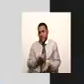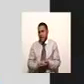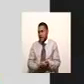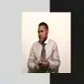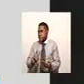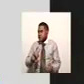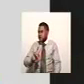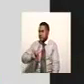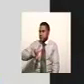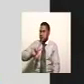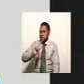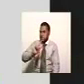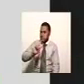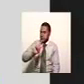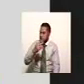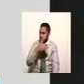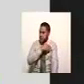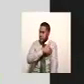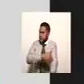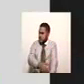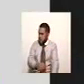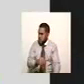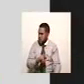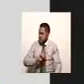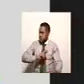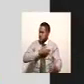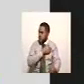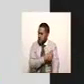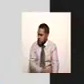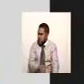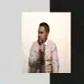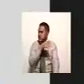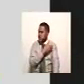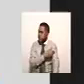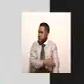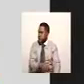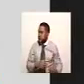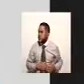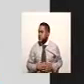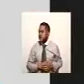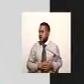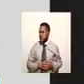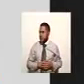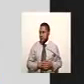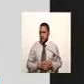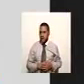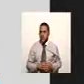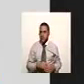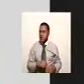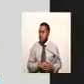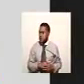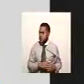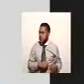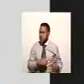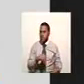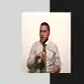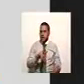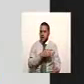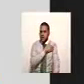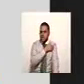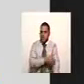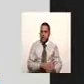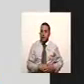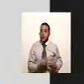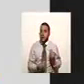billones. Entonces el gobierno dirá, es que esa es culpa de los que pararon las carreteras, senador Fernández. Yo creo